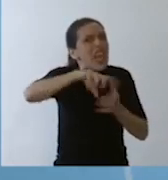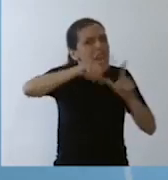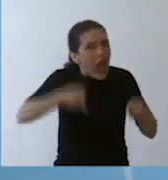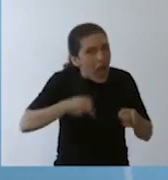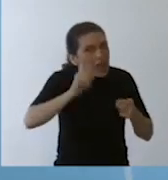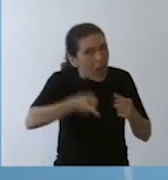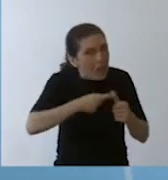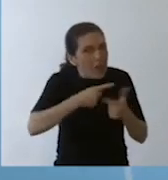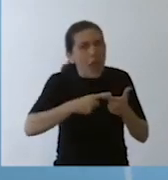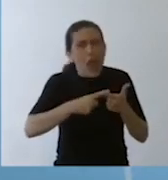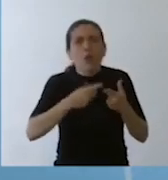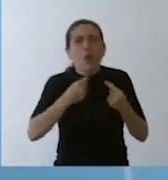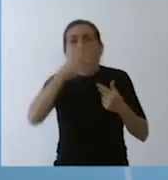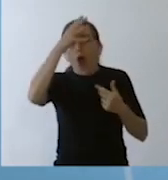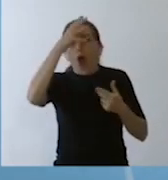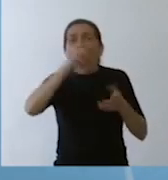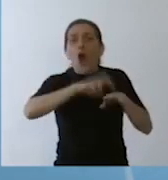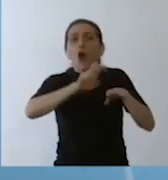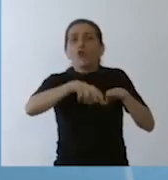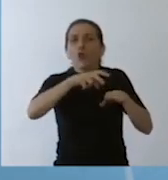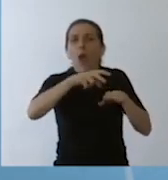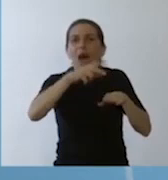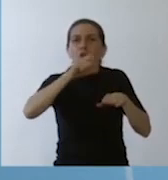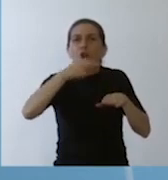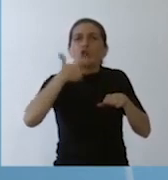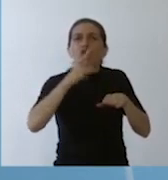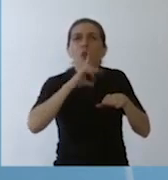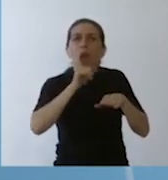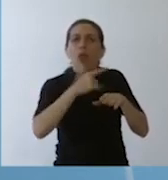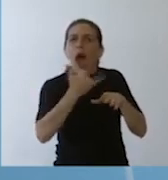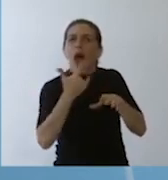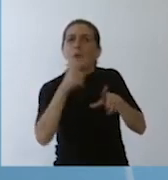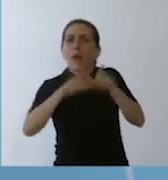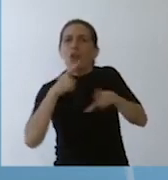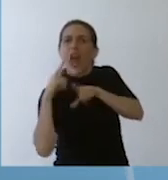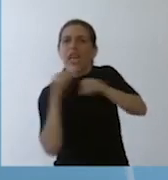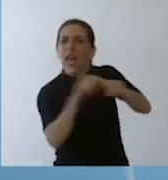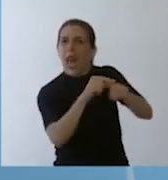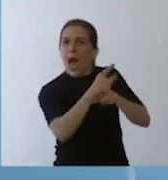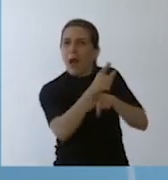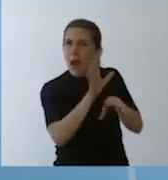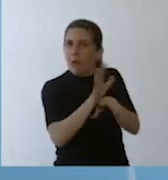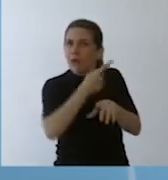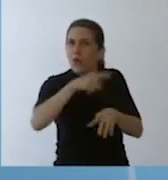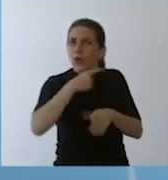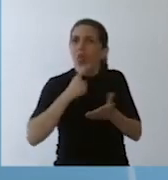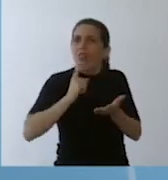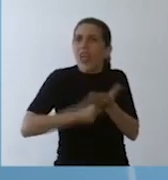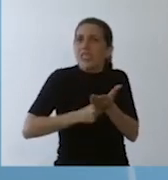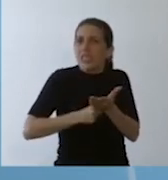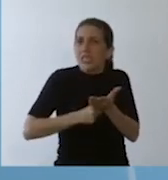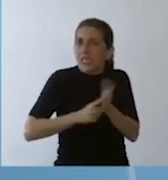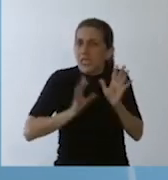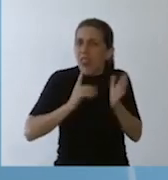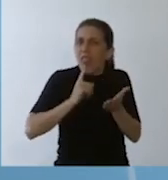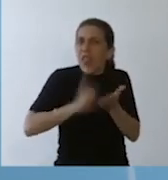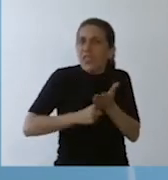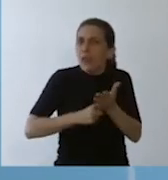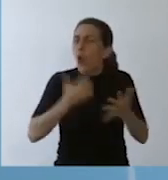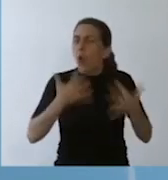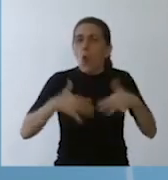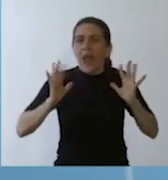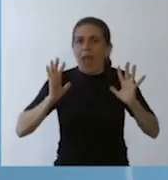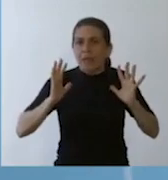través, obviamente, del consulado numerosos reclamos. Nosotros tomamos una medida restrictiva de manera